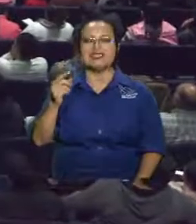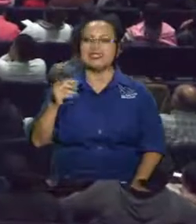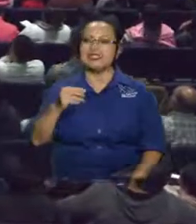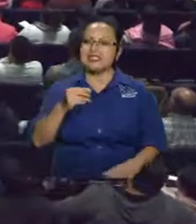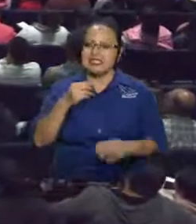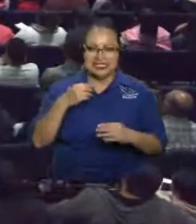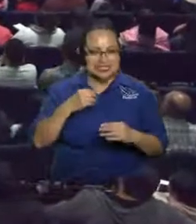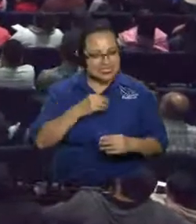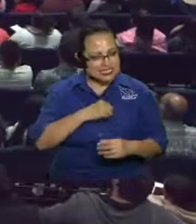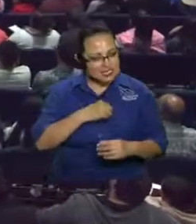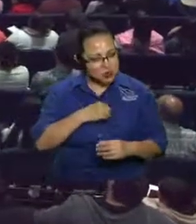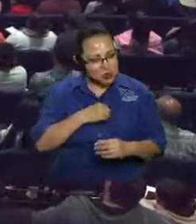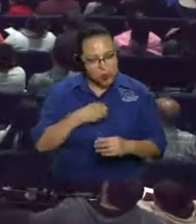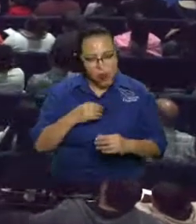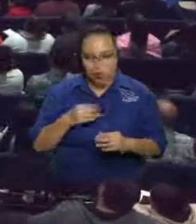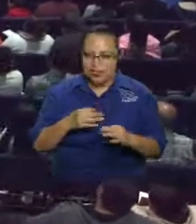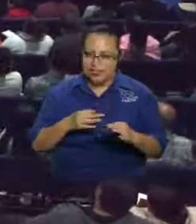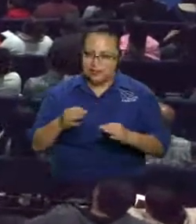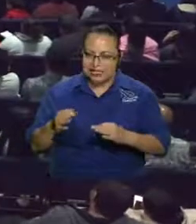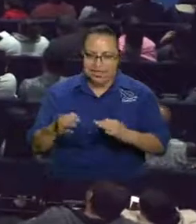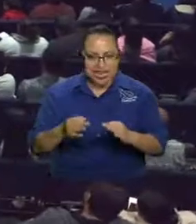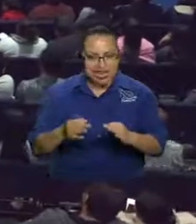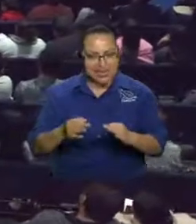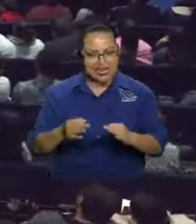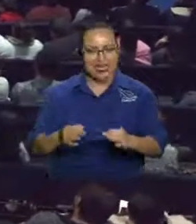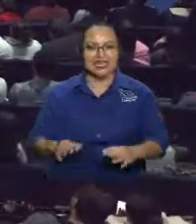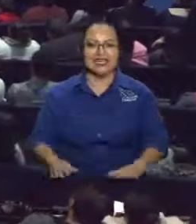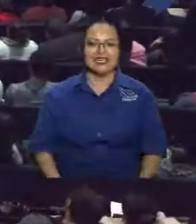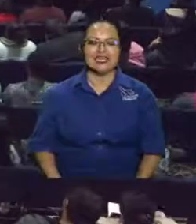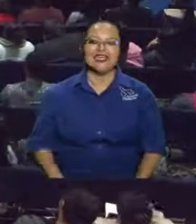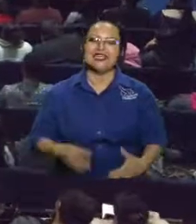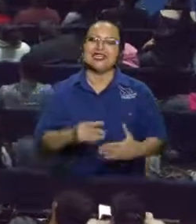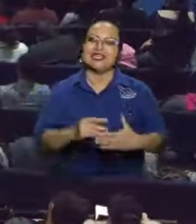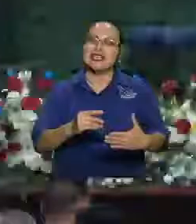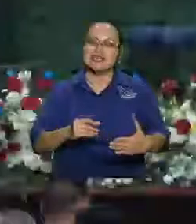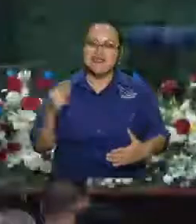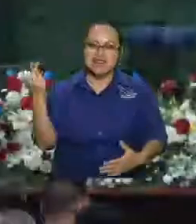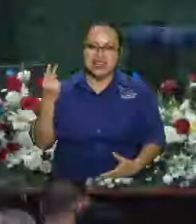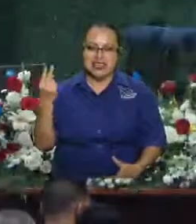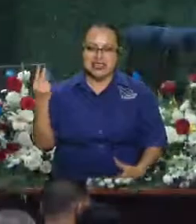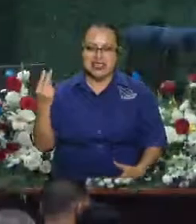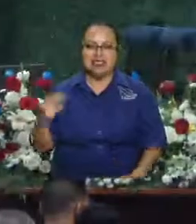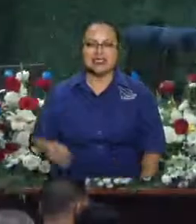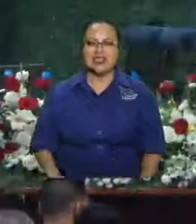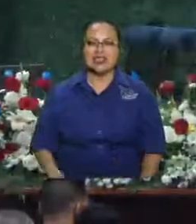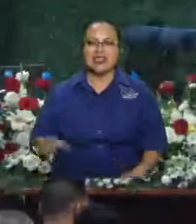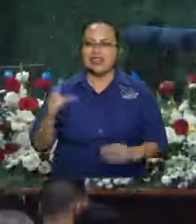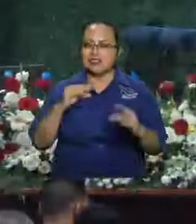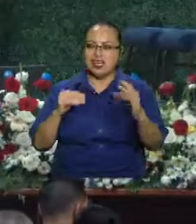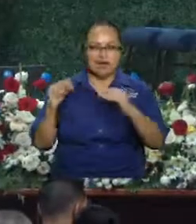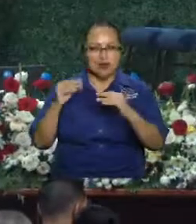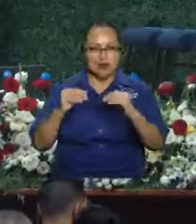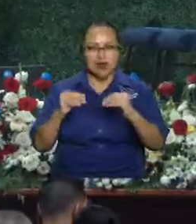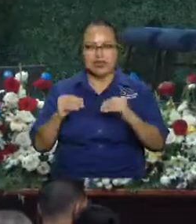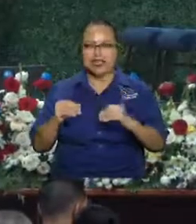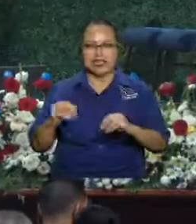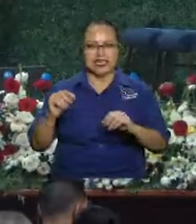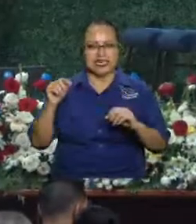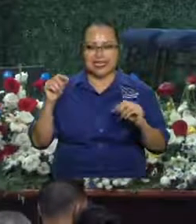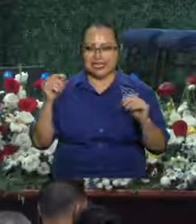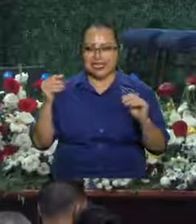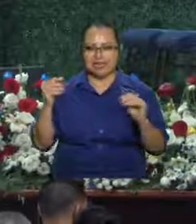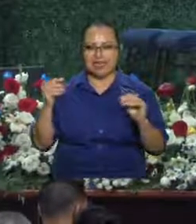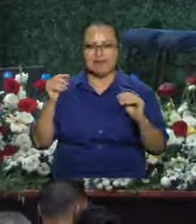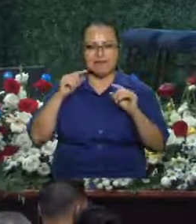pero ahorita yo lo que le quiero trasladar a usted es, Dios el viernes nos habló de, conociendo, discerniendo a nuestros verdaderos enemigos,